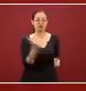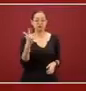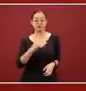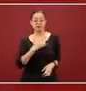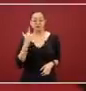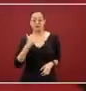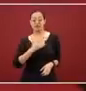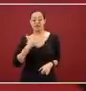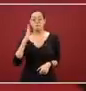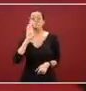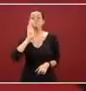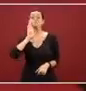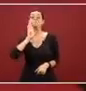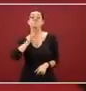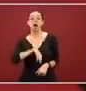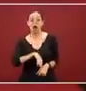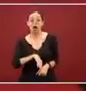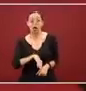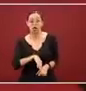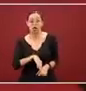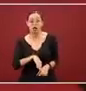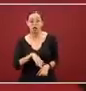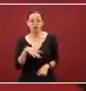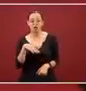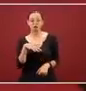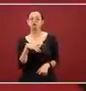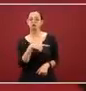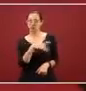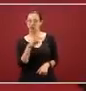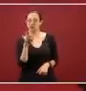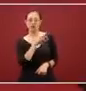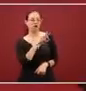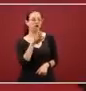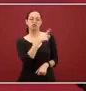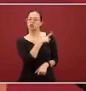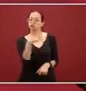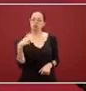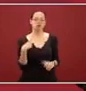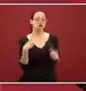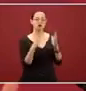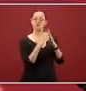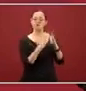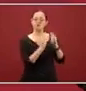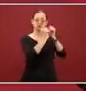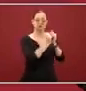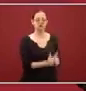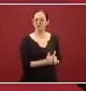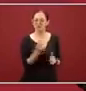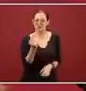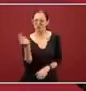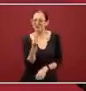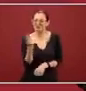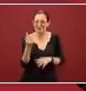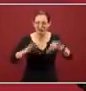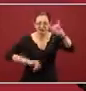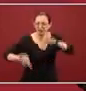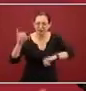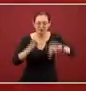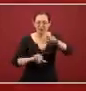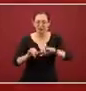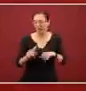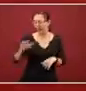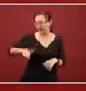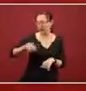las características que los identifican como casos sospechosos. Entonces, estrictamente no se necesitaría la prueba, porque como dijo el doctor